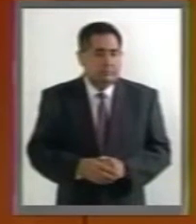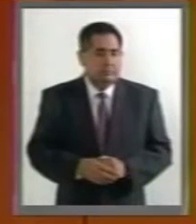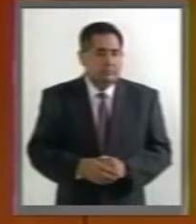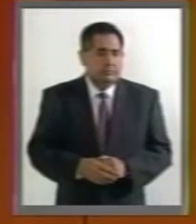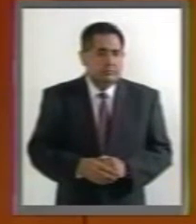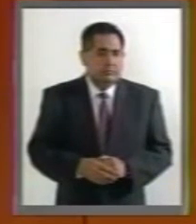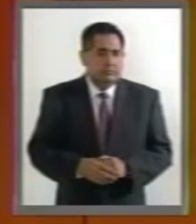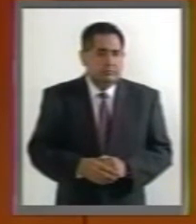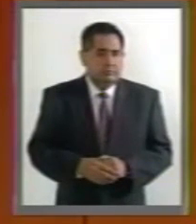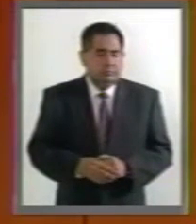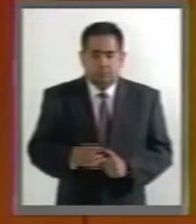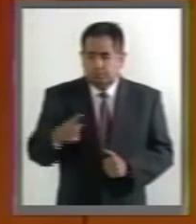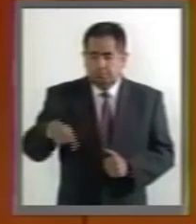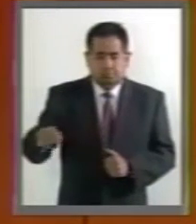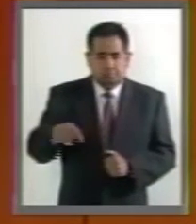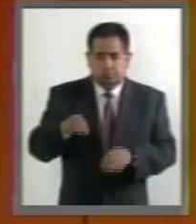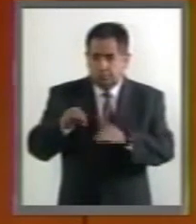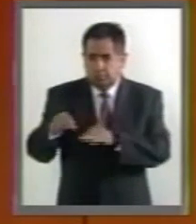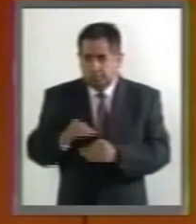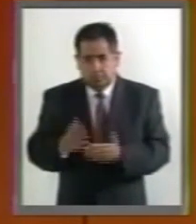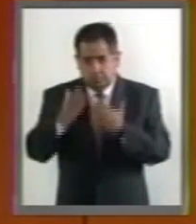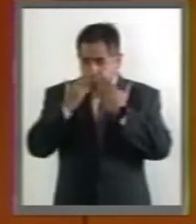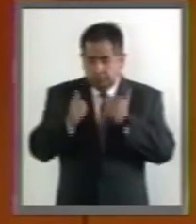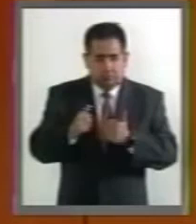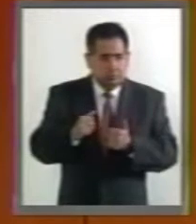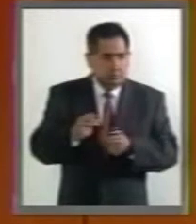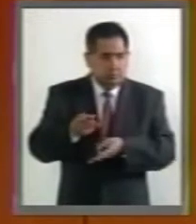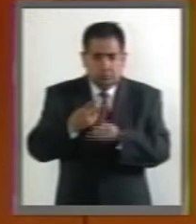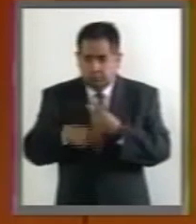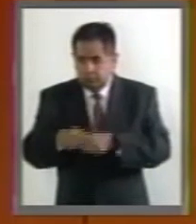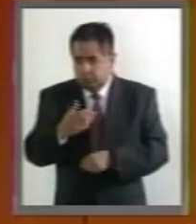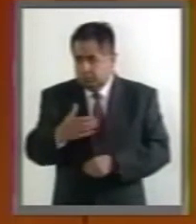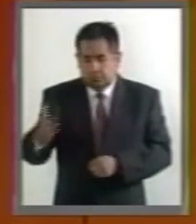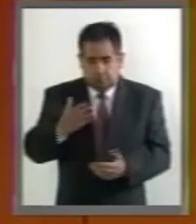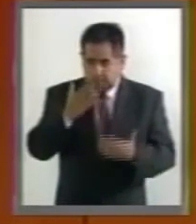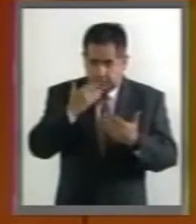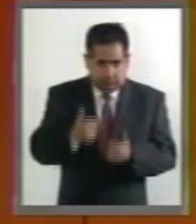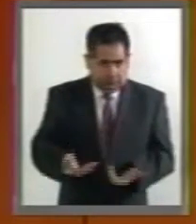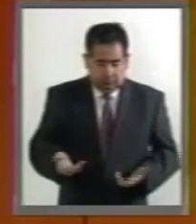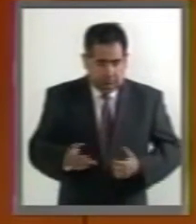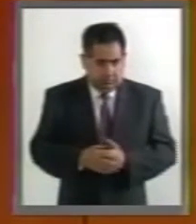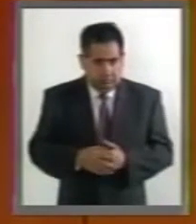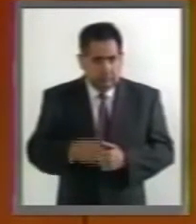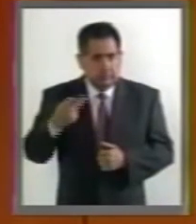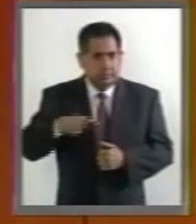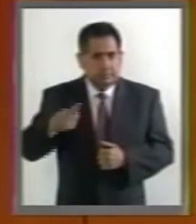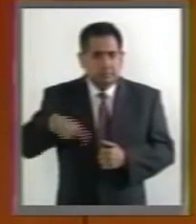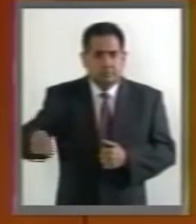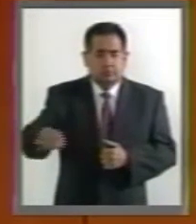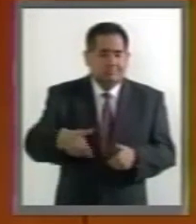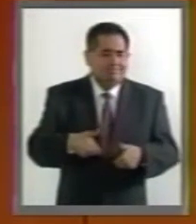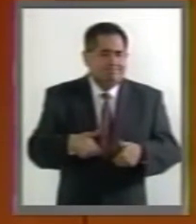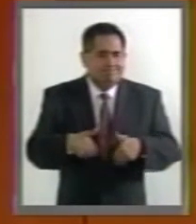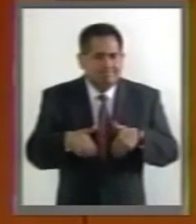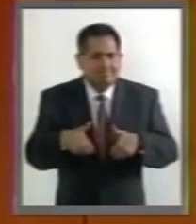no hay trabajo, no hay producción del campo y la gente tiene